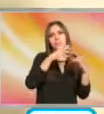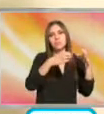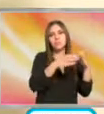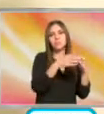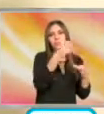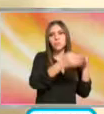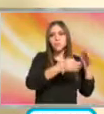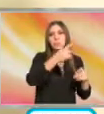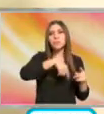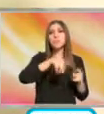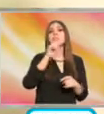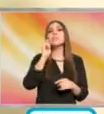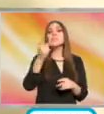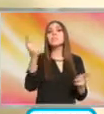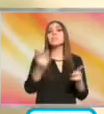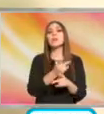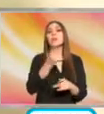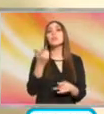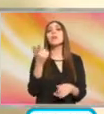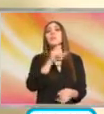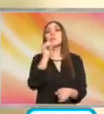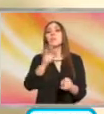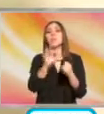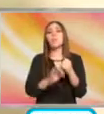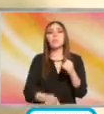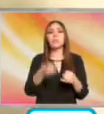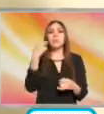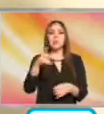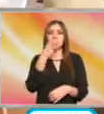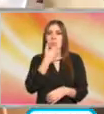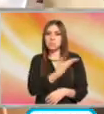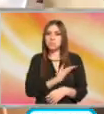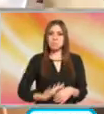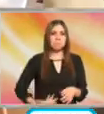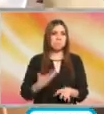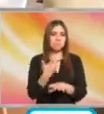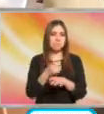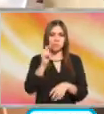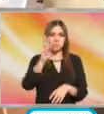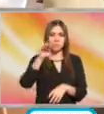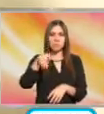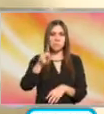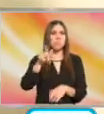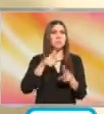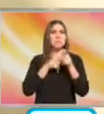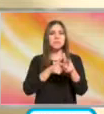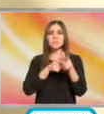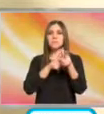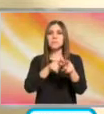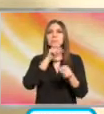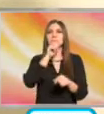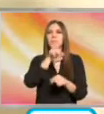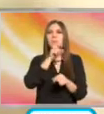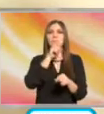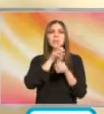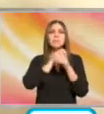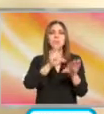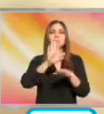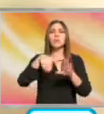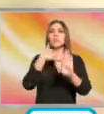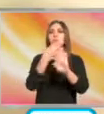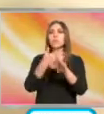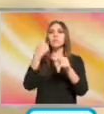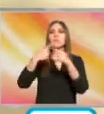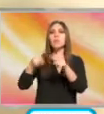bueno, el veredicto final sobre esta orden. Y pues bueno, Donald Trump pues sigue en su camino de órdenes ejecutivas y de estar atacando a diferentes actores